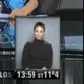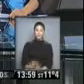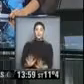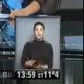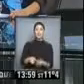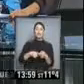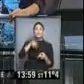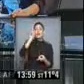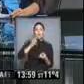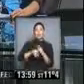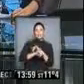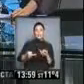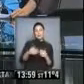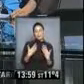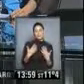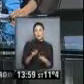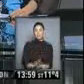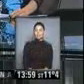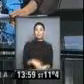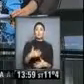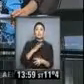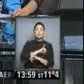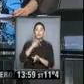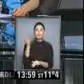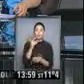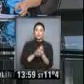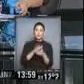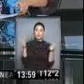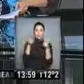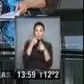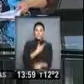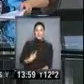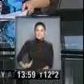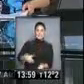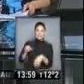Muy bien, durante todo el día vamos a seguir informando, por supuesto, ¿no? Por supuesto, de lo que vaya pasando en esta cumbre de presidentes del Mercosur.